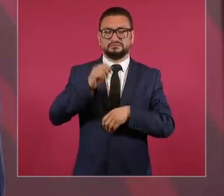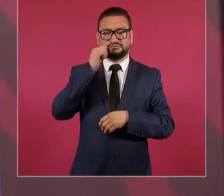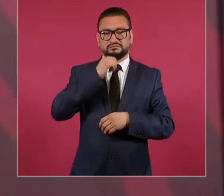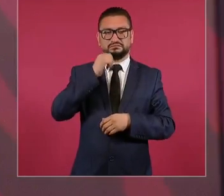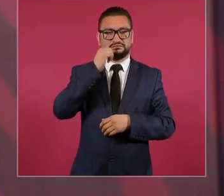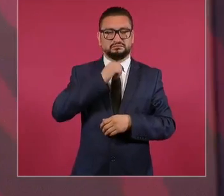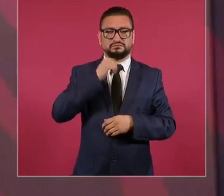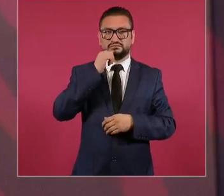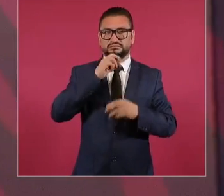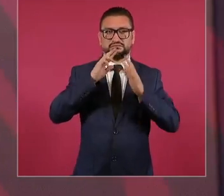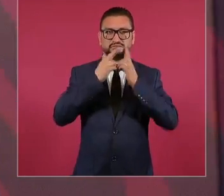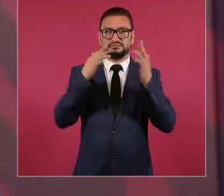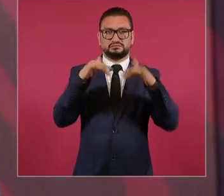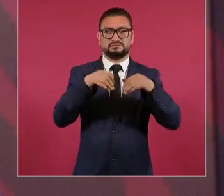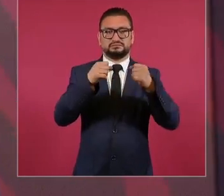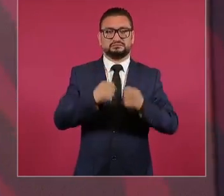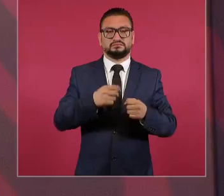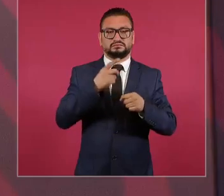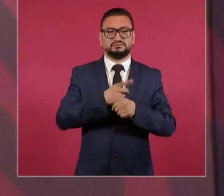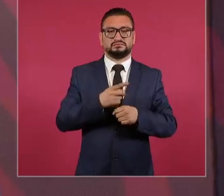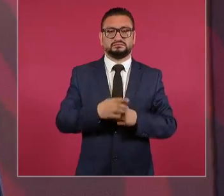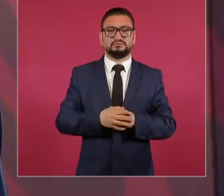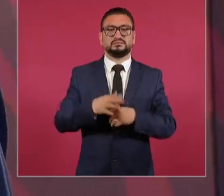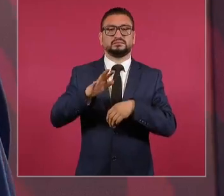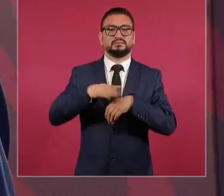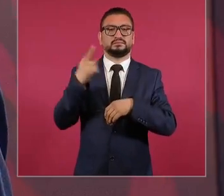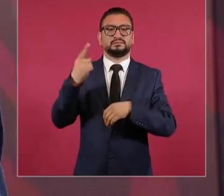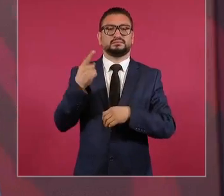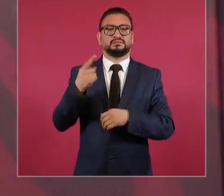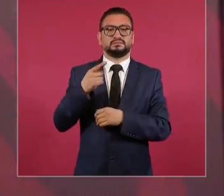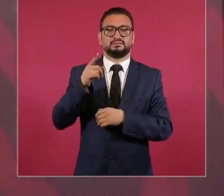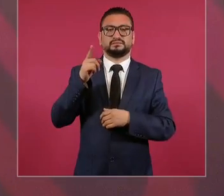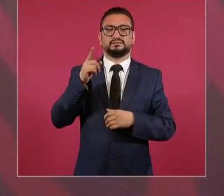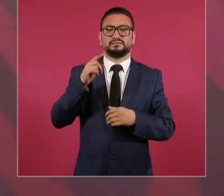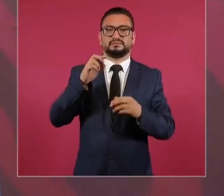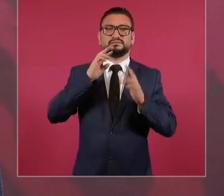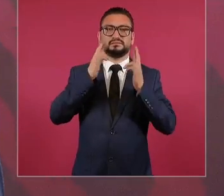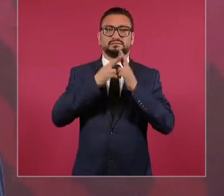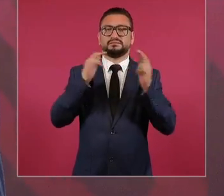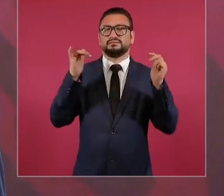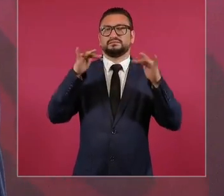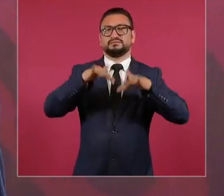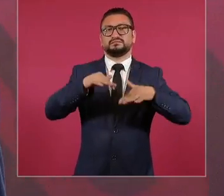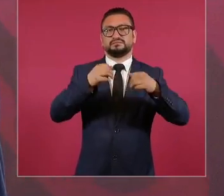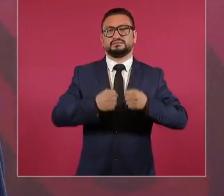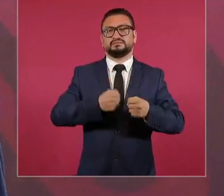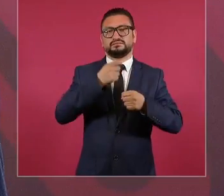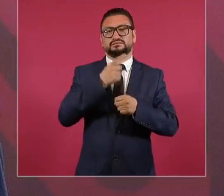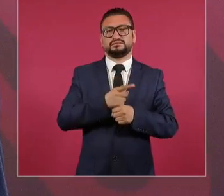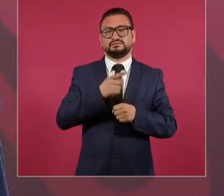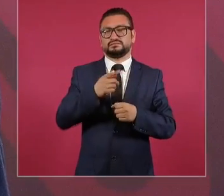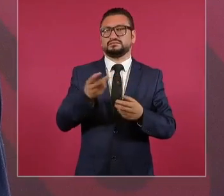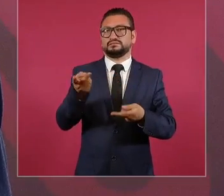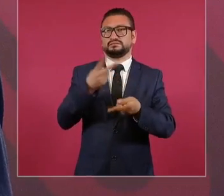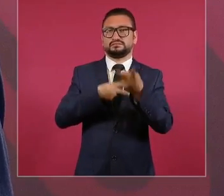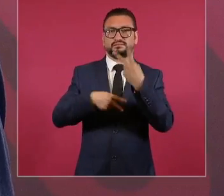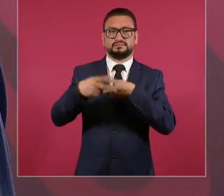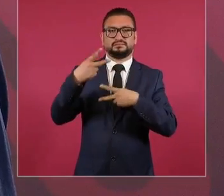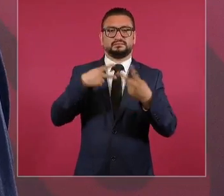las reuniones de seguridad porque a las reuniones de seguridad asisten